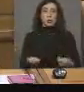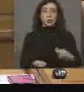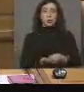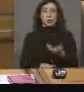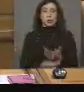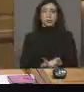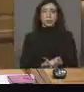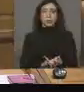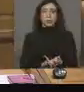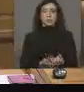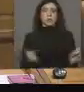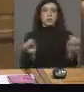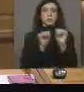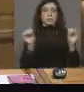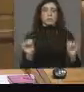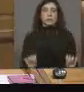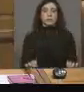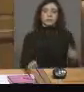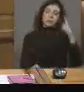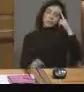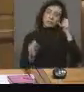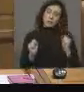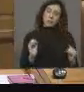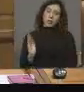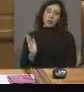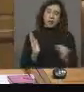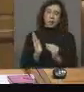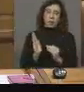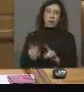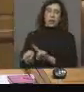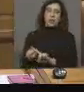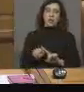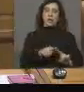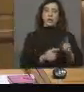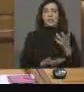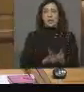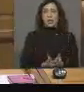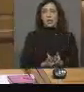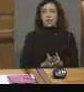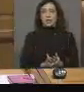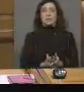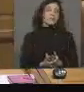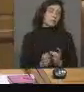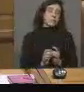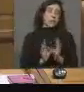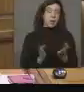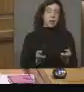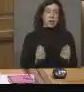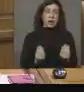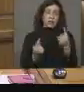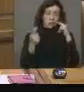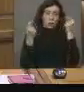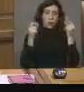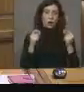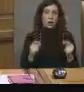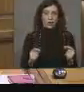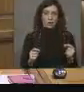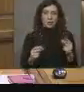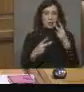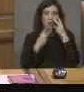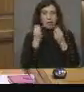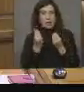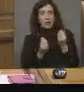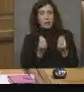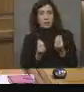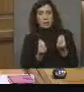tenemos en el sistema para poder apoyar las diferencias que hay. No cabe duda que necesitamos revisar y ver qué